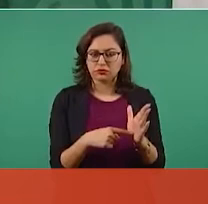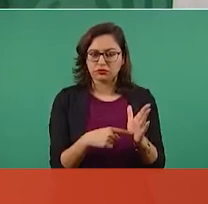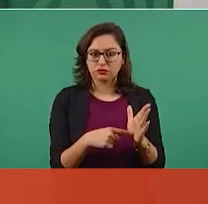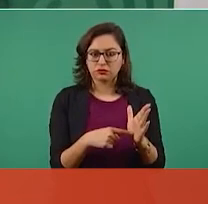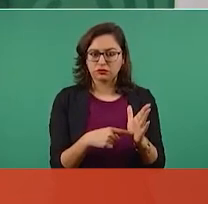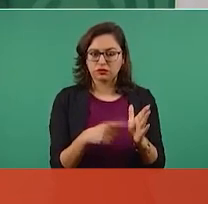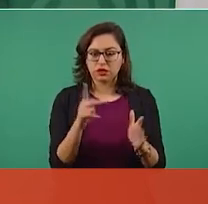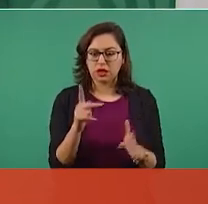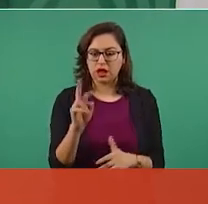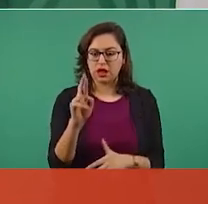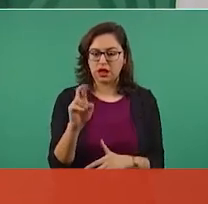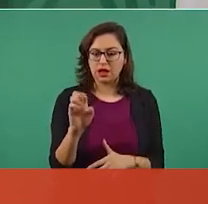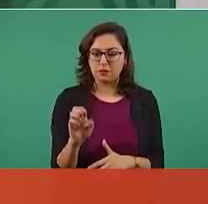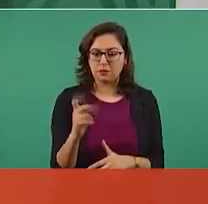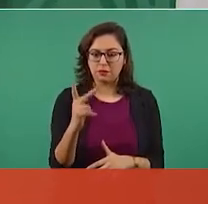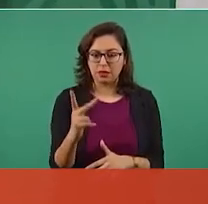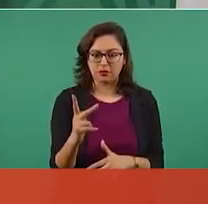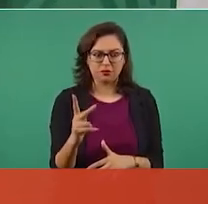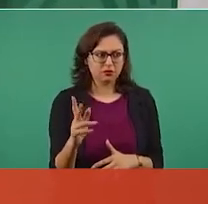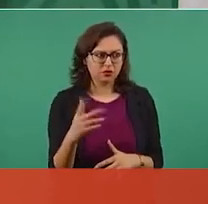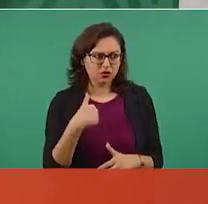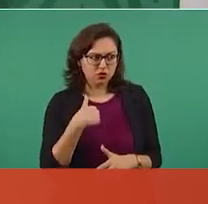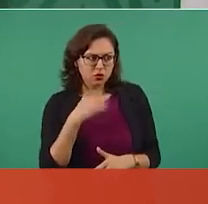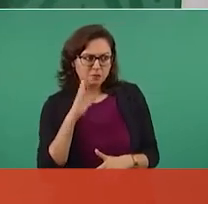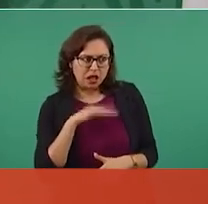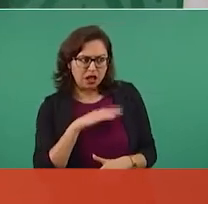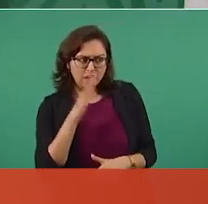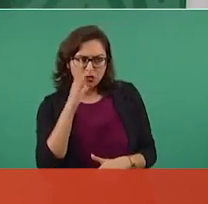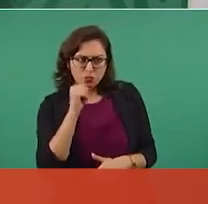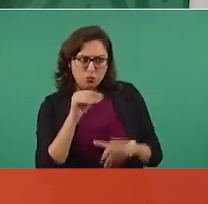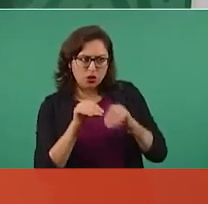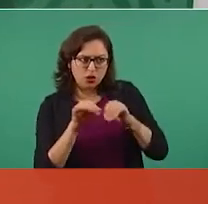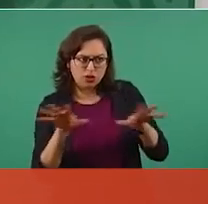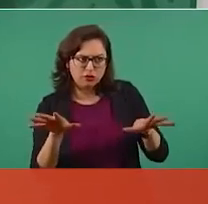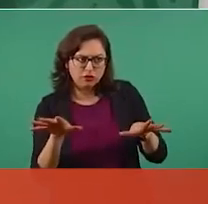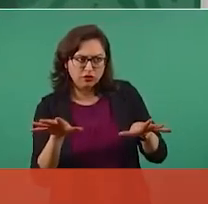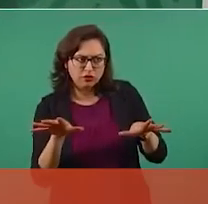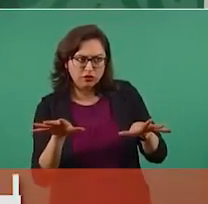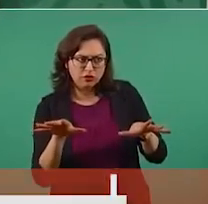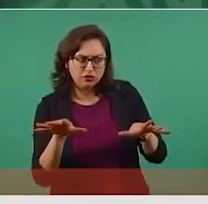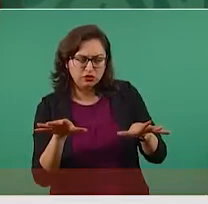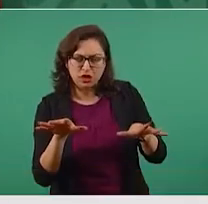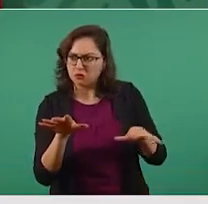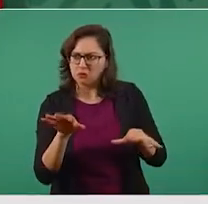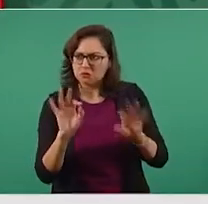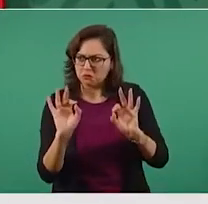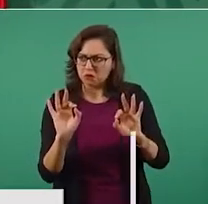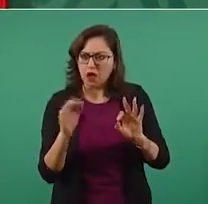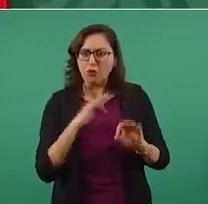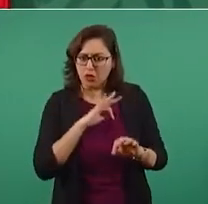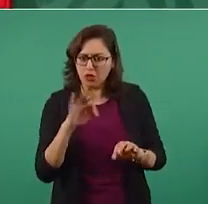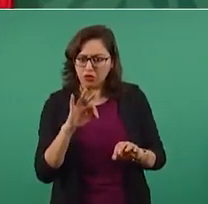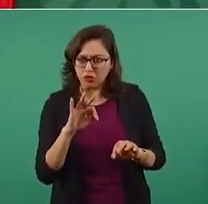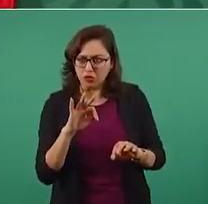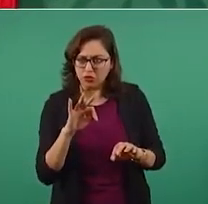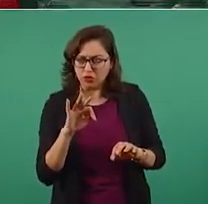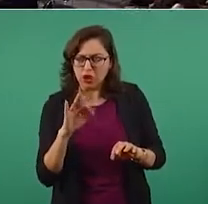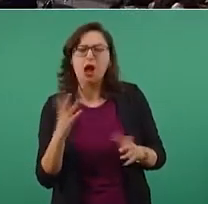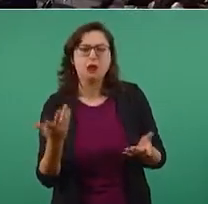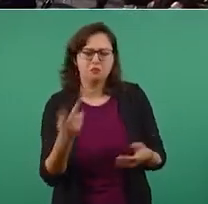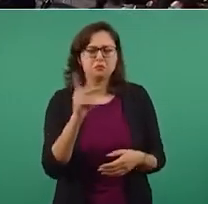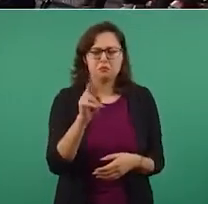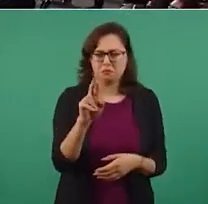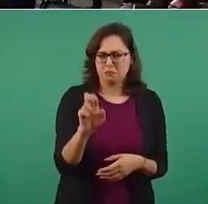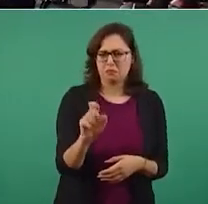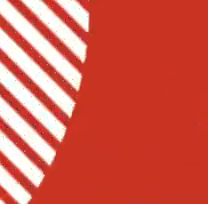el PREP. No, ¿verdad? A ver, vamos a ver el PREP. El PREP, porque digo, eso